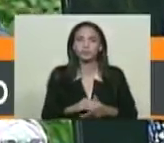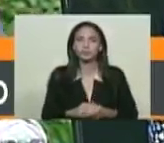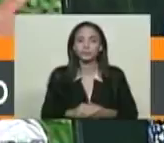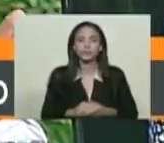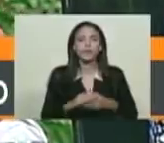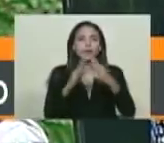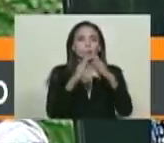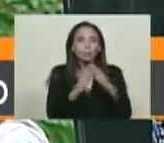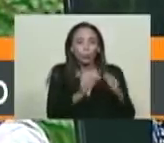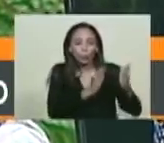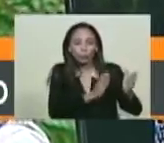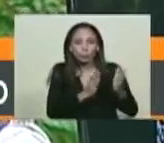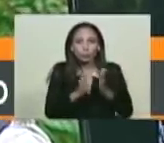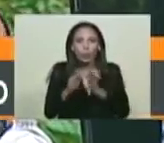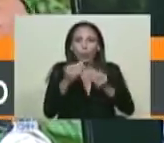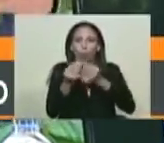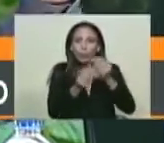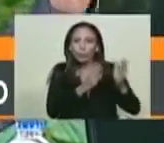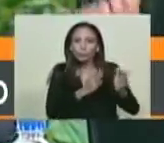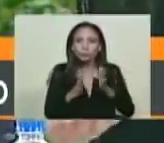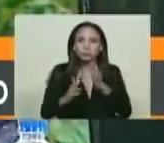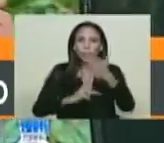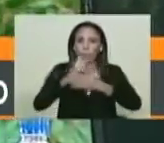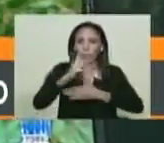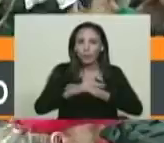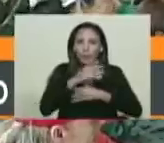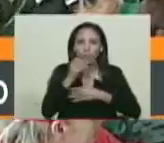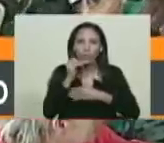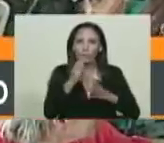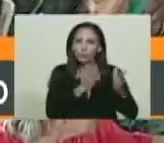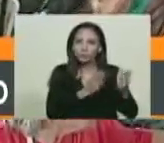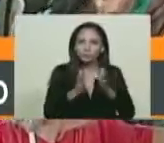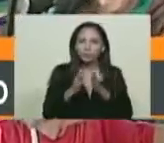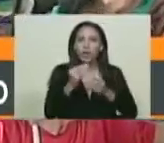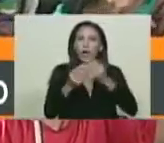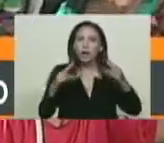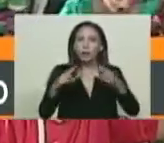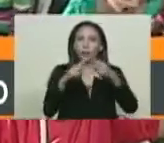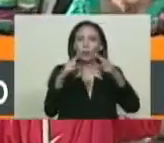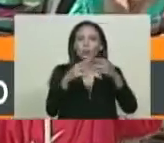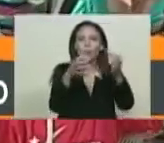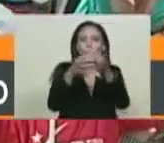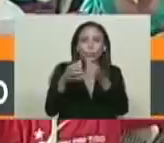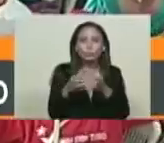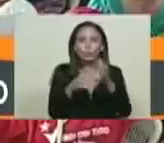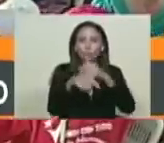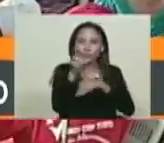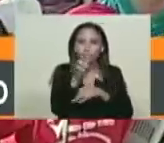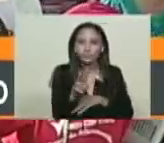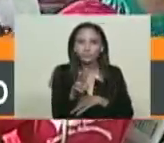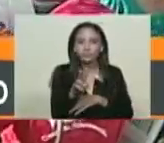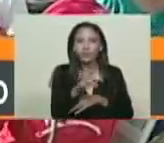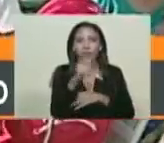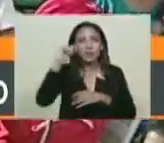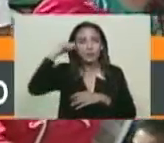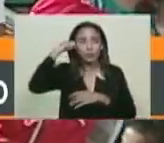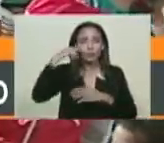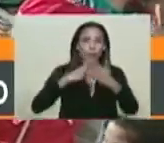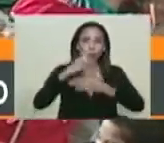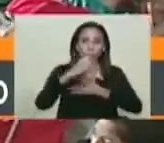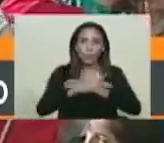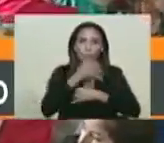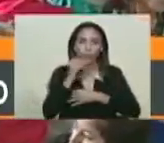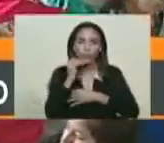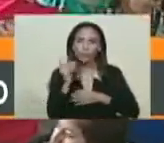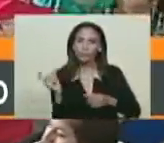que toda la estructura de este Plan Chamba Juvenil quedó muy motivada con el encuentro la semana pasada del Movimiento Somos Venezuela. Recordar que el Plan Chamba Juvenil es parte